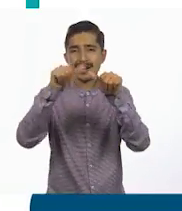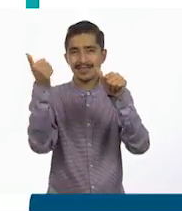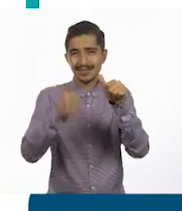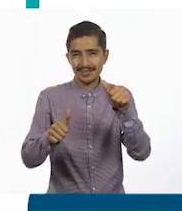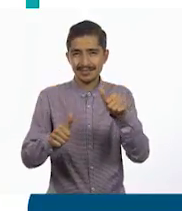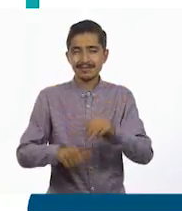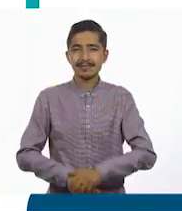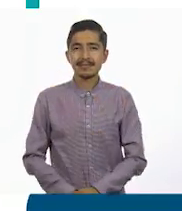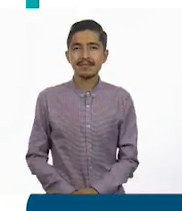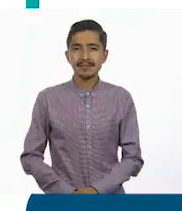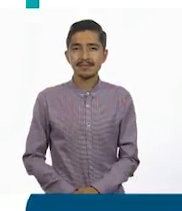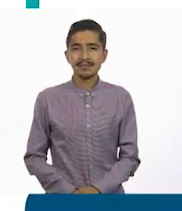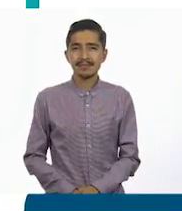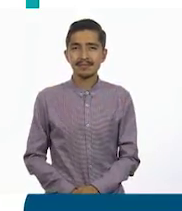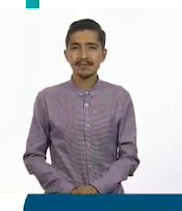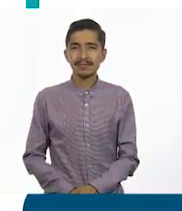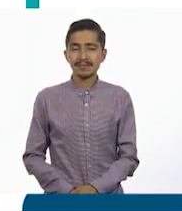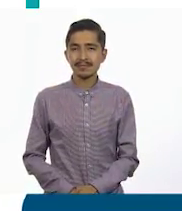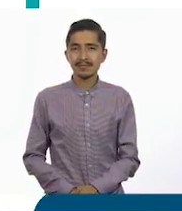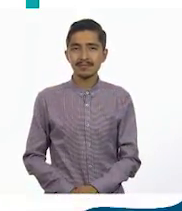artes.